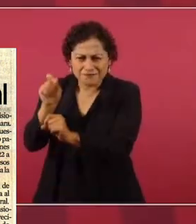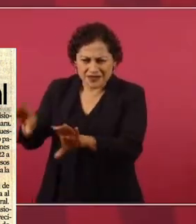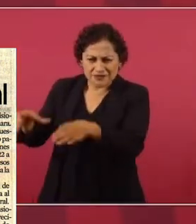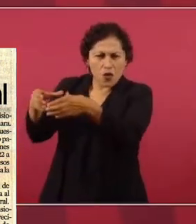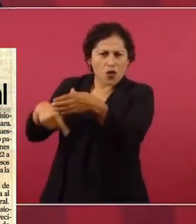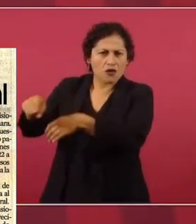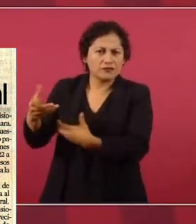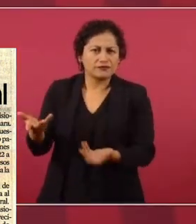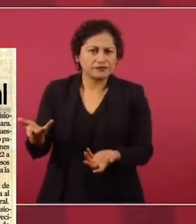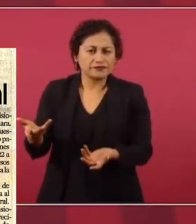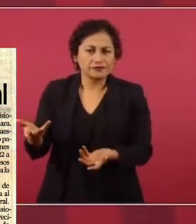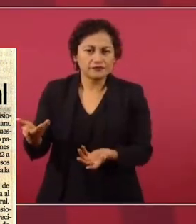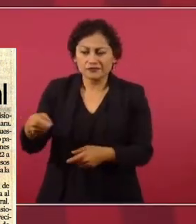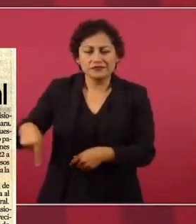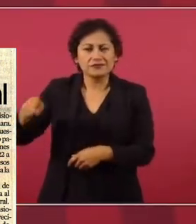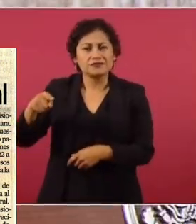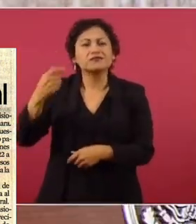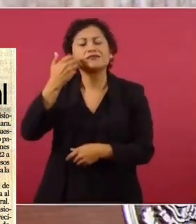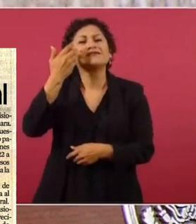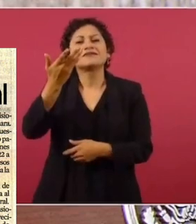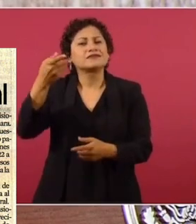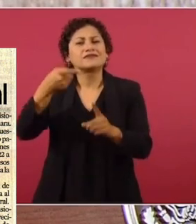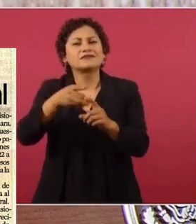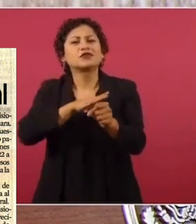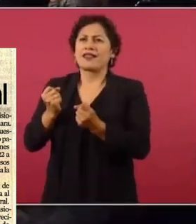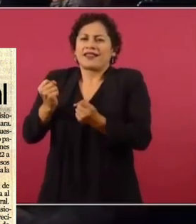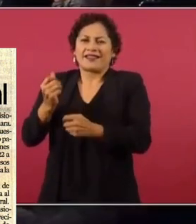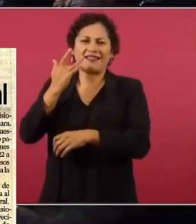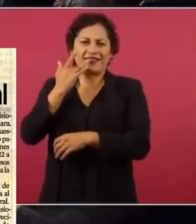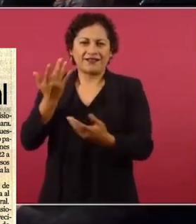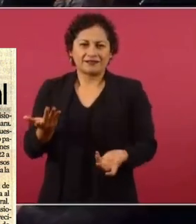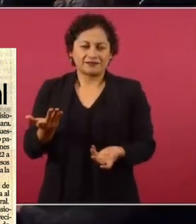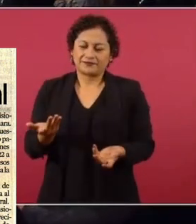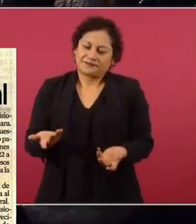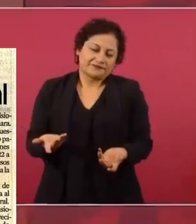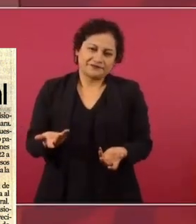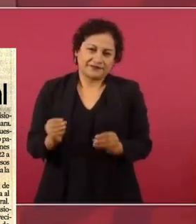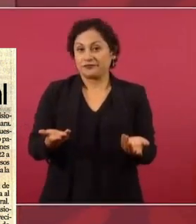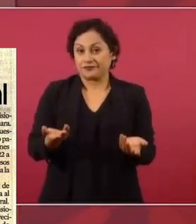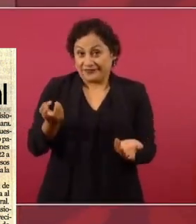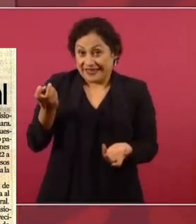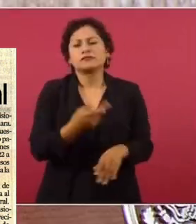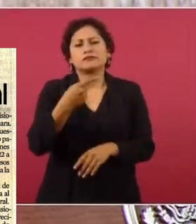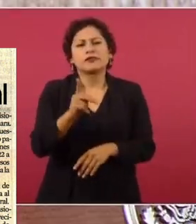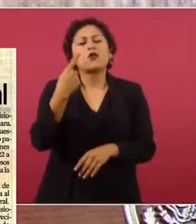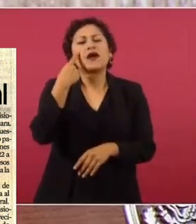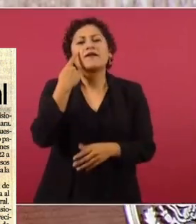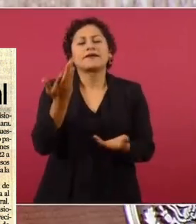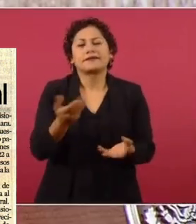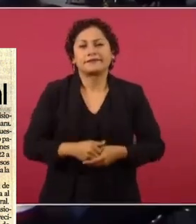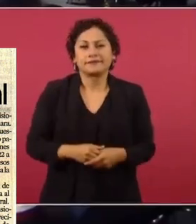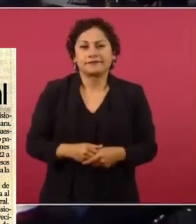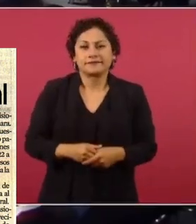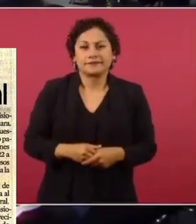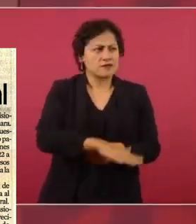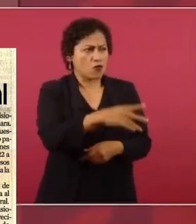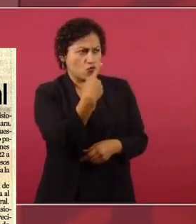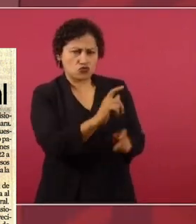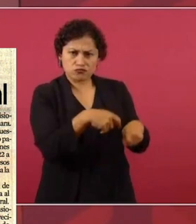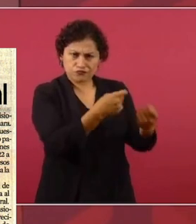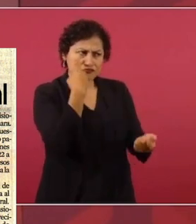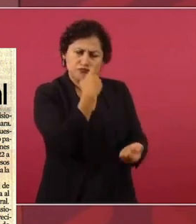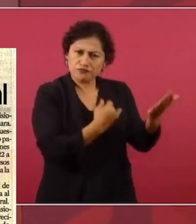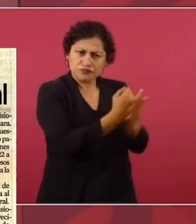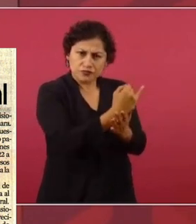aspiracionistas que buscan llegar a ser fifís y, desde luego, los medios de información. Pero a ver, ¿por qué no quieren que elija el pueblo